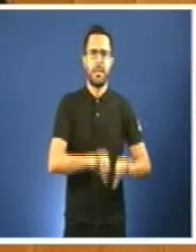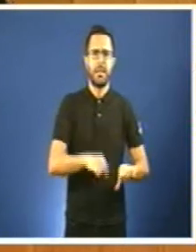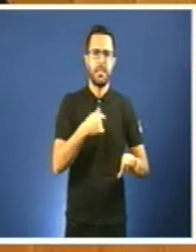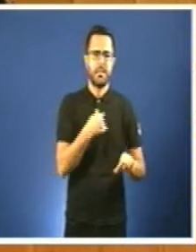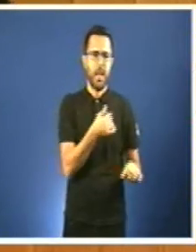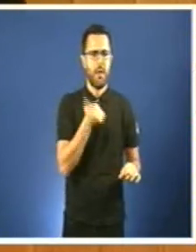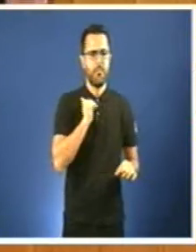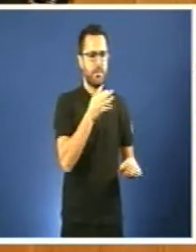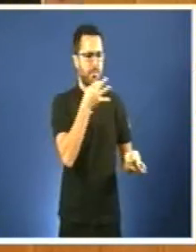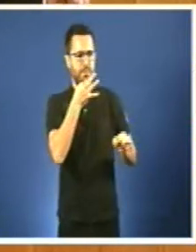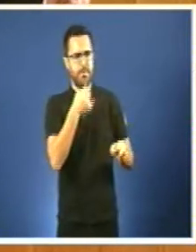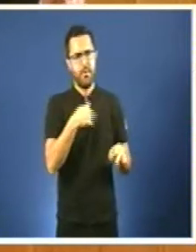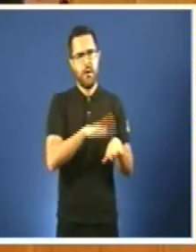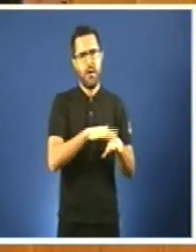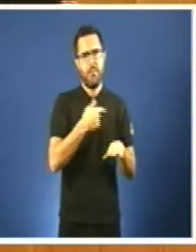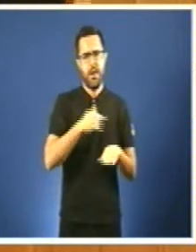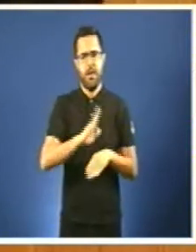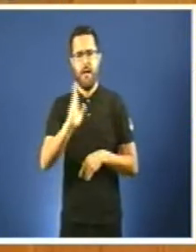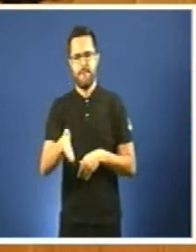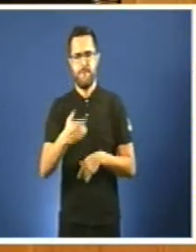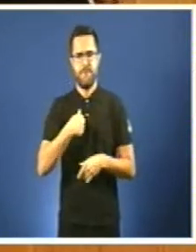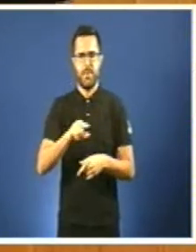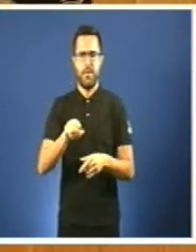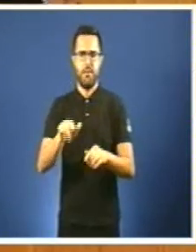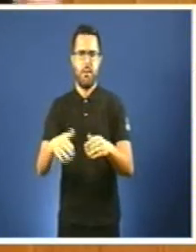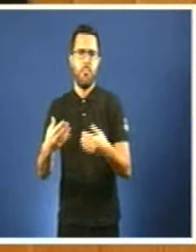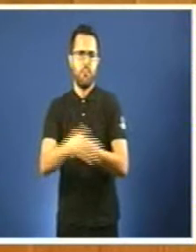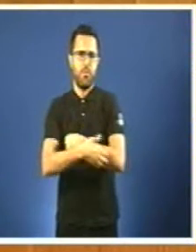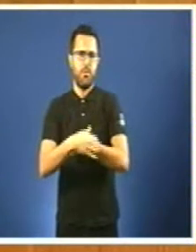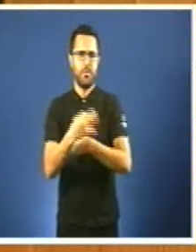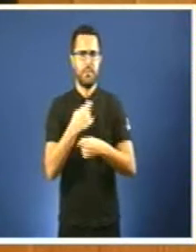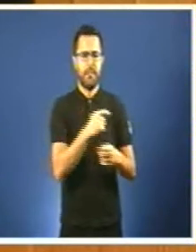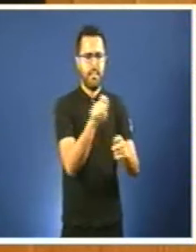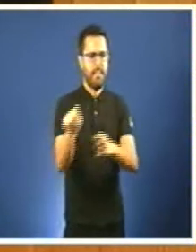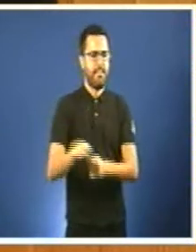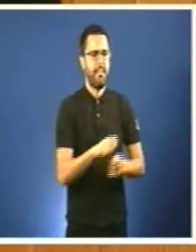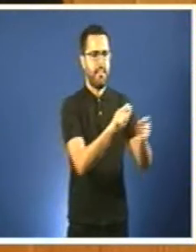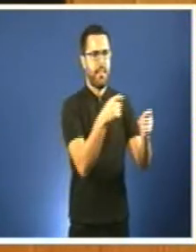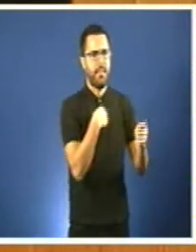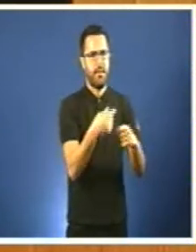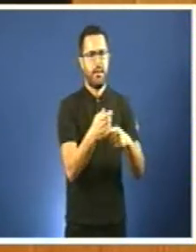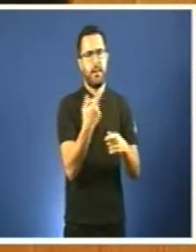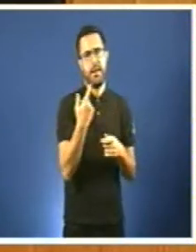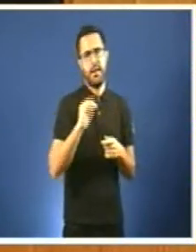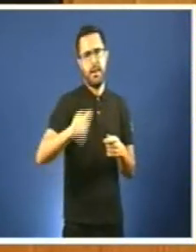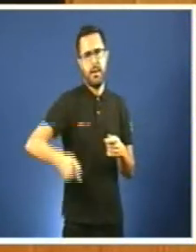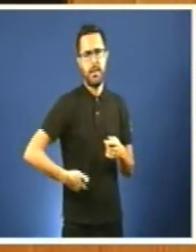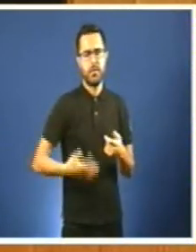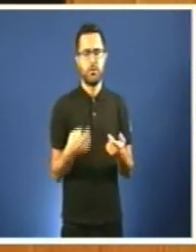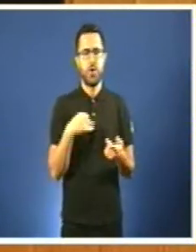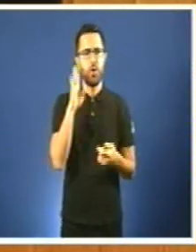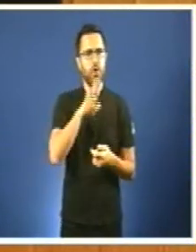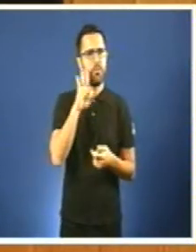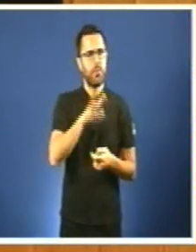os de arriba, ou para desamortizar o patrimonio público e entregarlo aos lobbies privados. Corrupción é que o